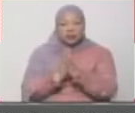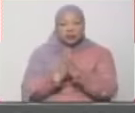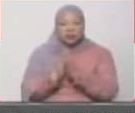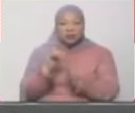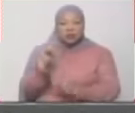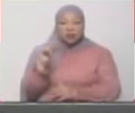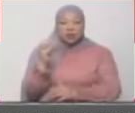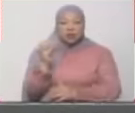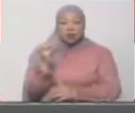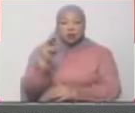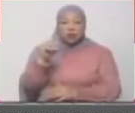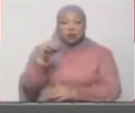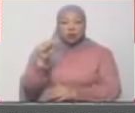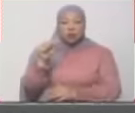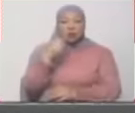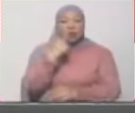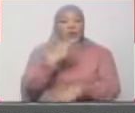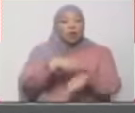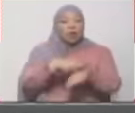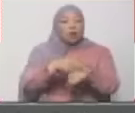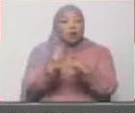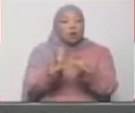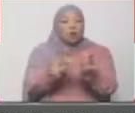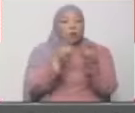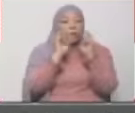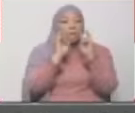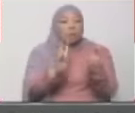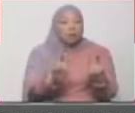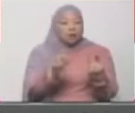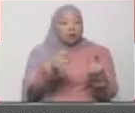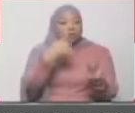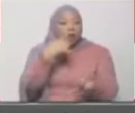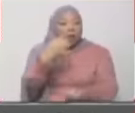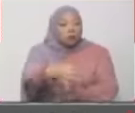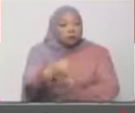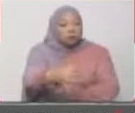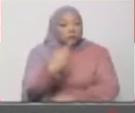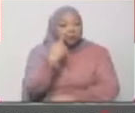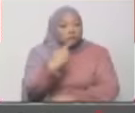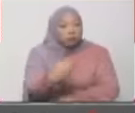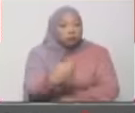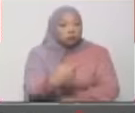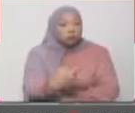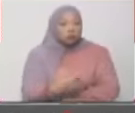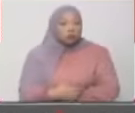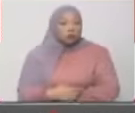que le dijo a nuestro Señor Jesucristo, ver para creer. ¿Ah?